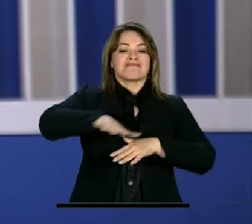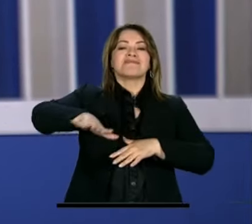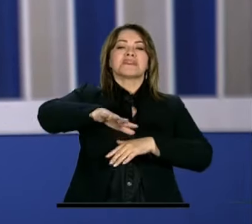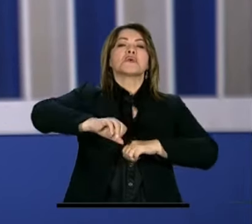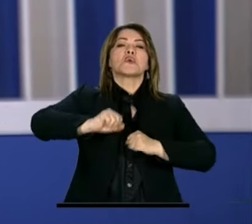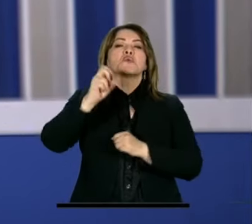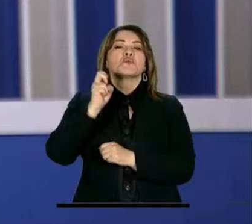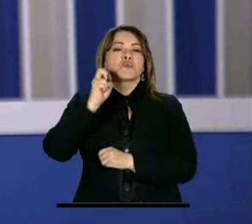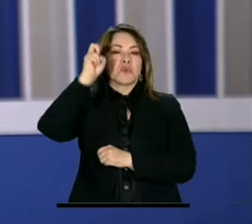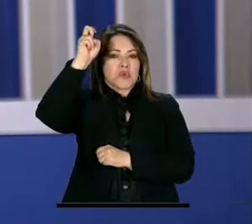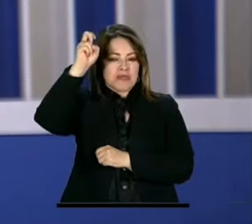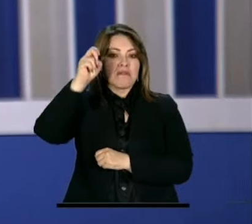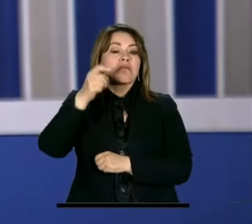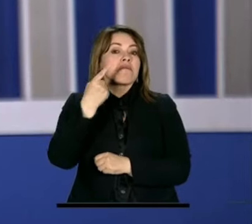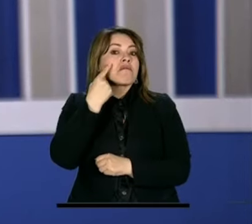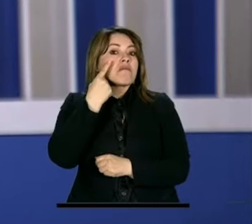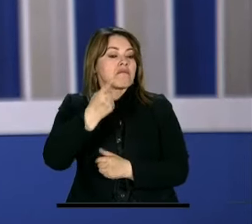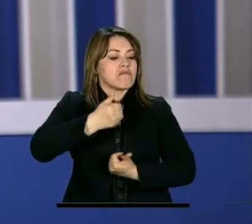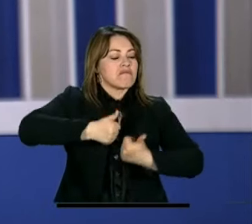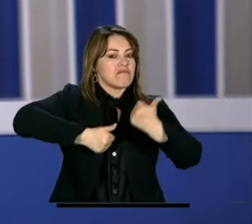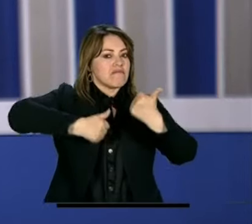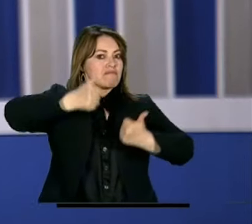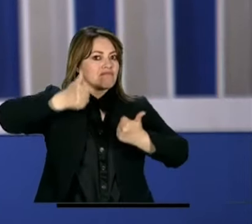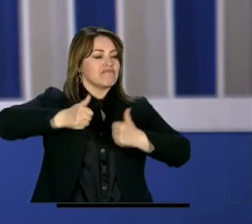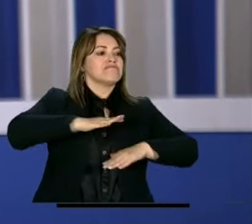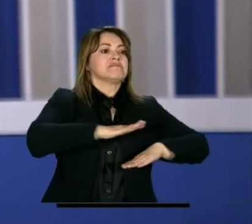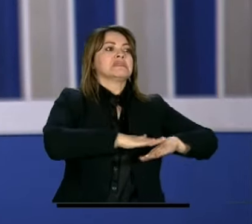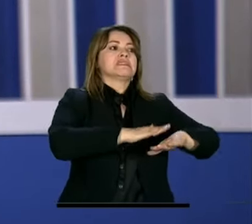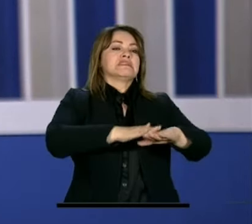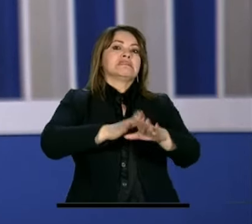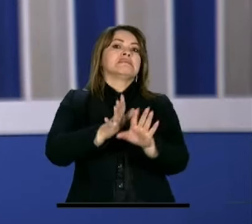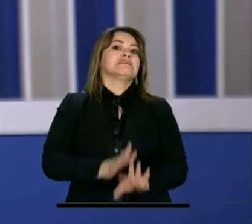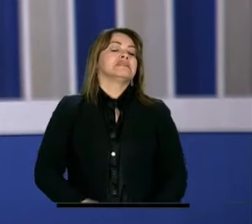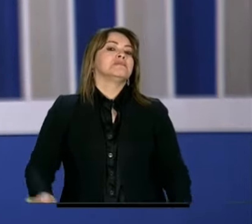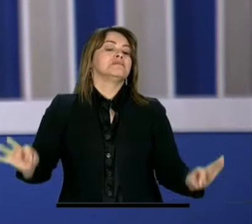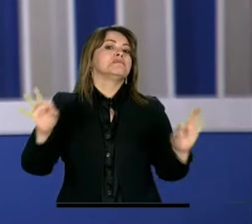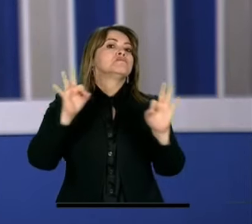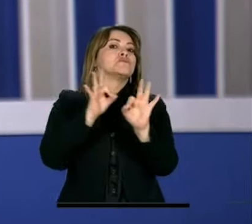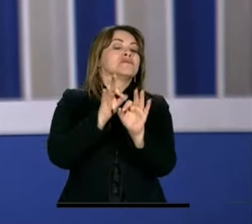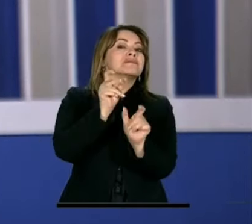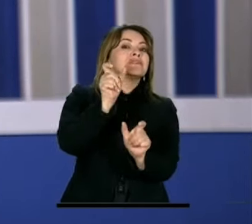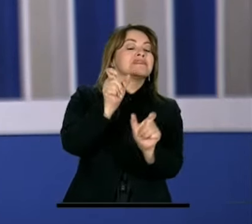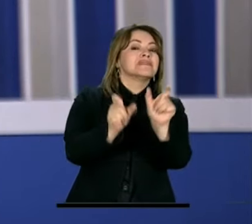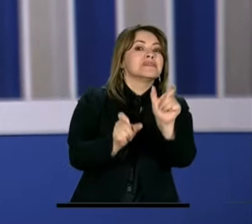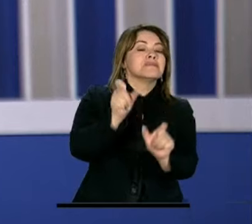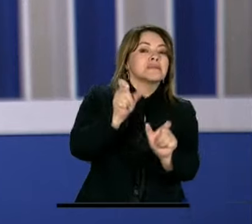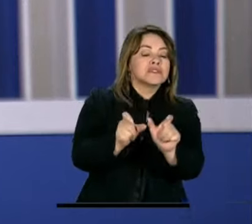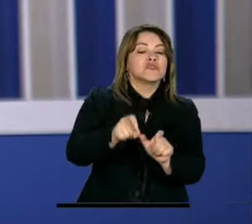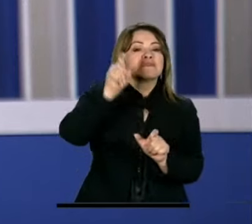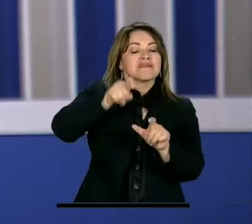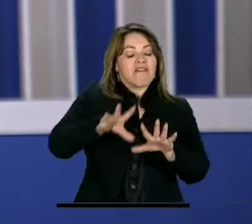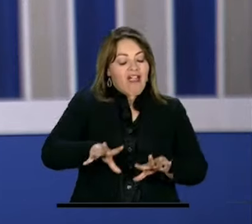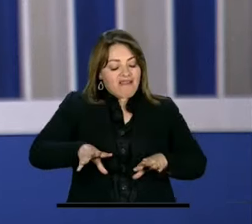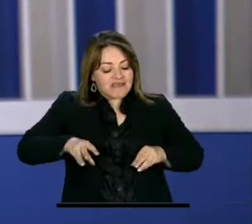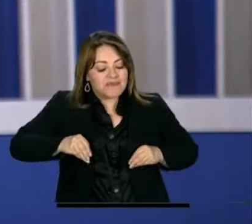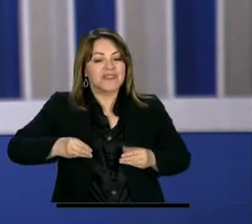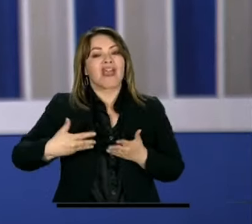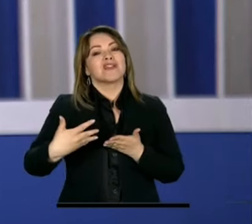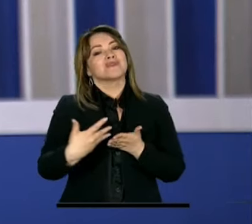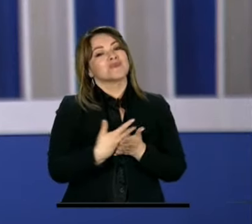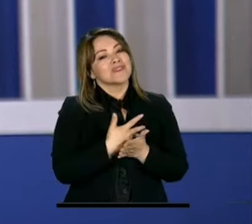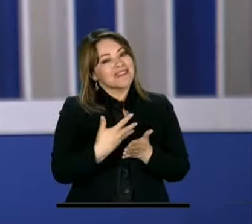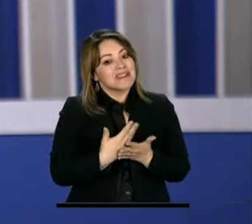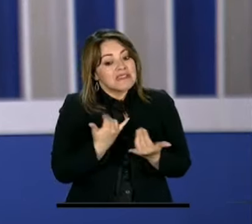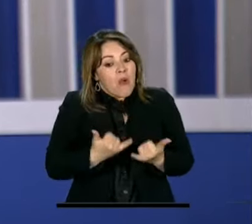país. Ojo, porque las autoridades repitieron que es muy importante que la gente acate las restricciones para habitar